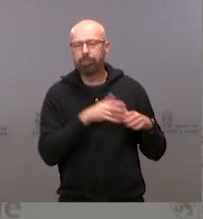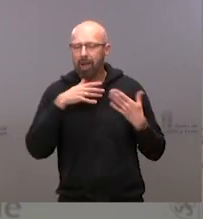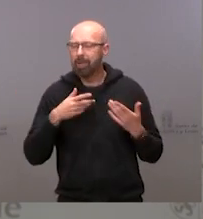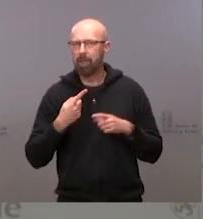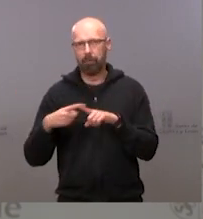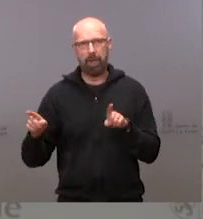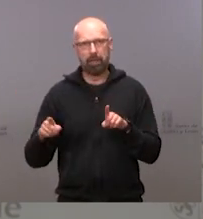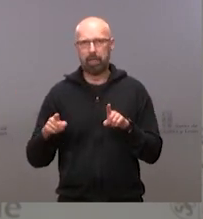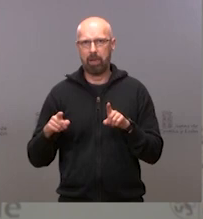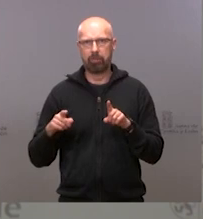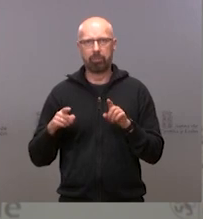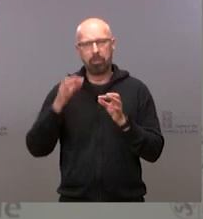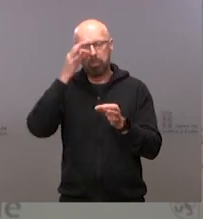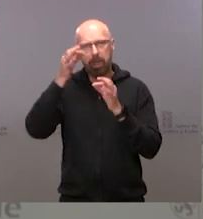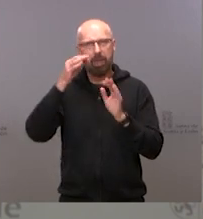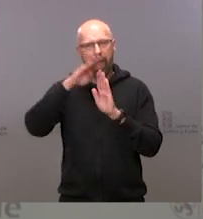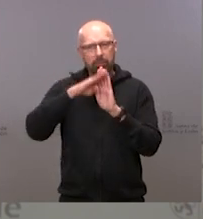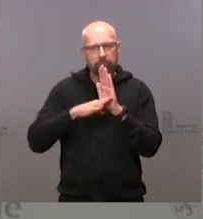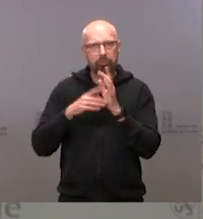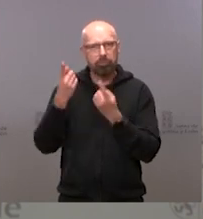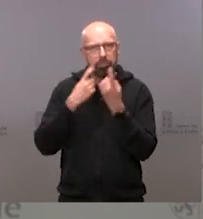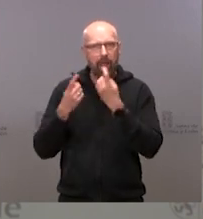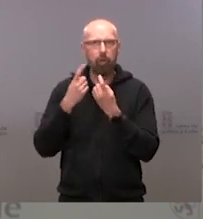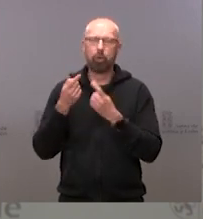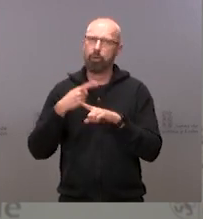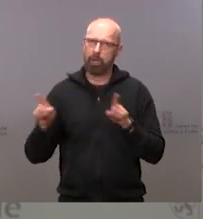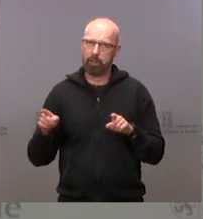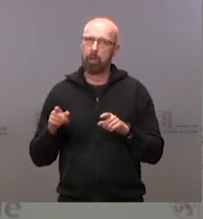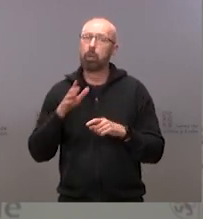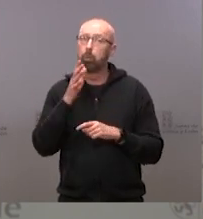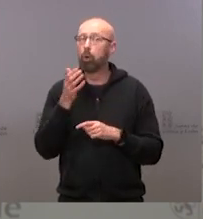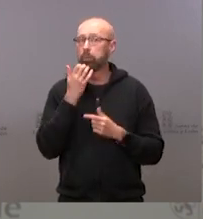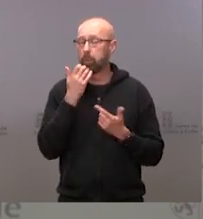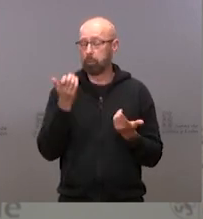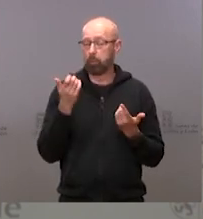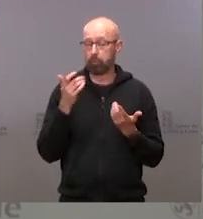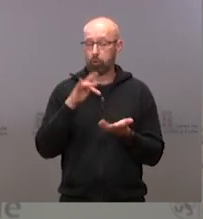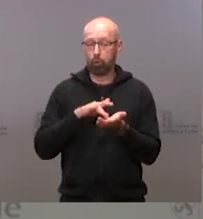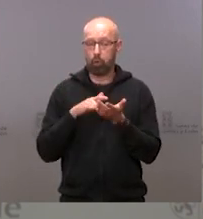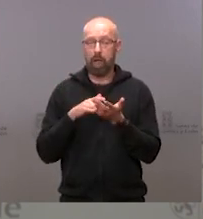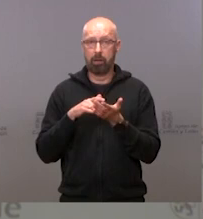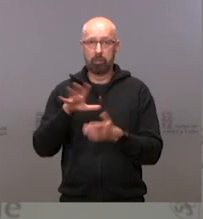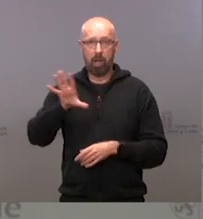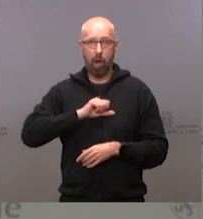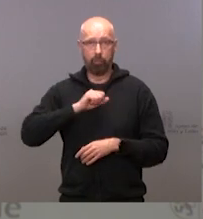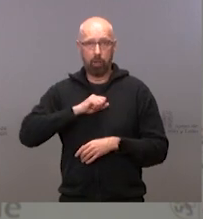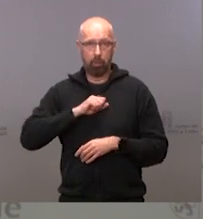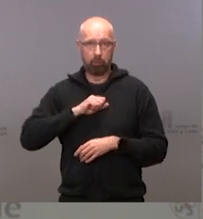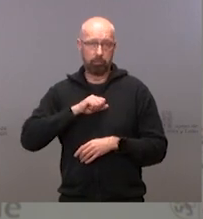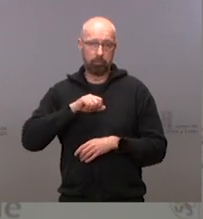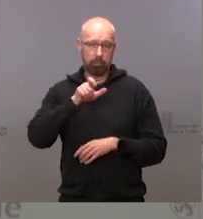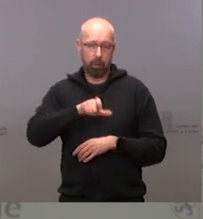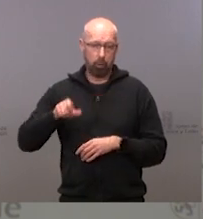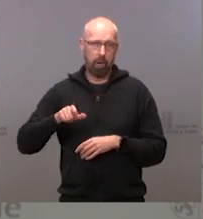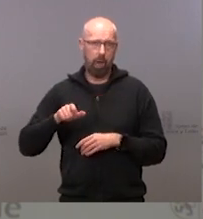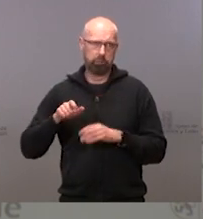mide de la misma manera fíjense con un nivel de incidencia muy superior probablemente por